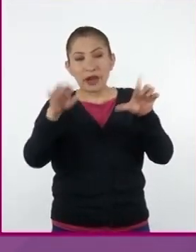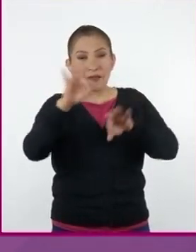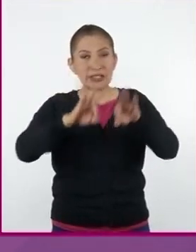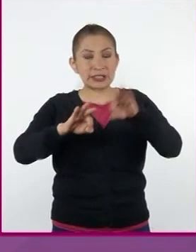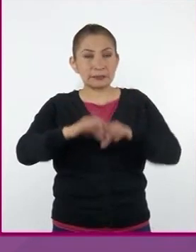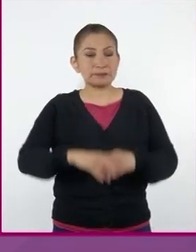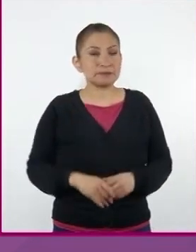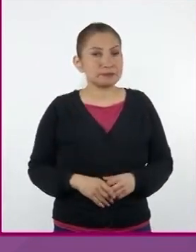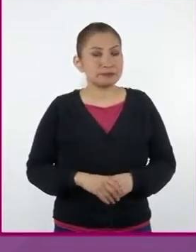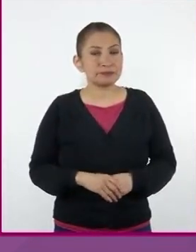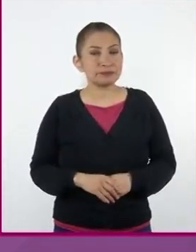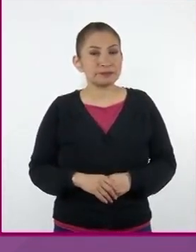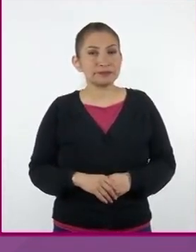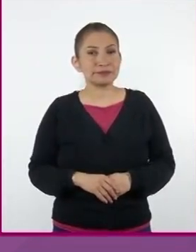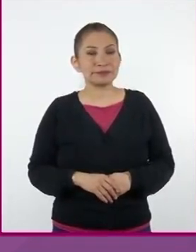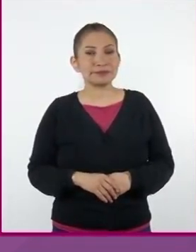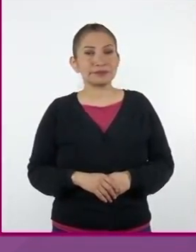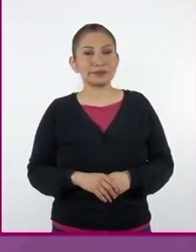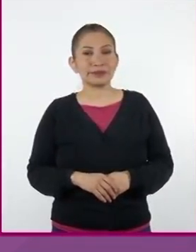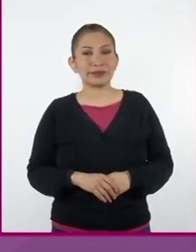física.